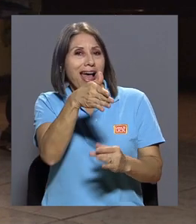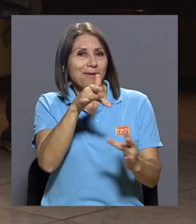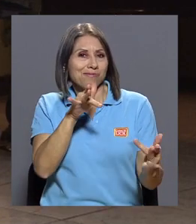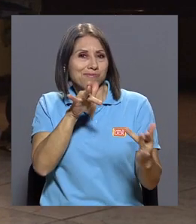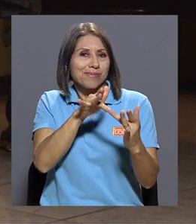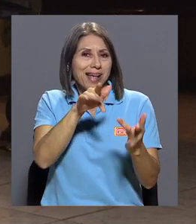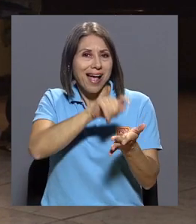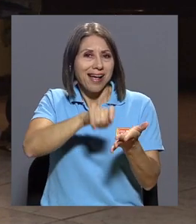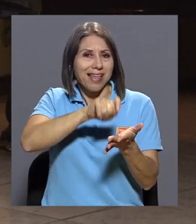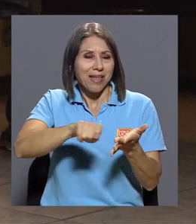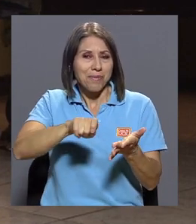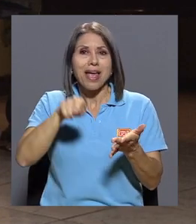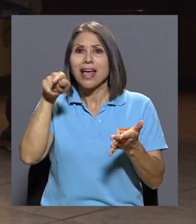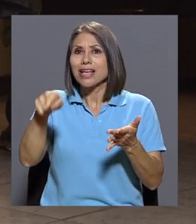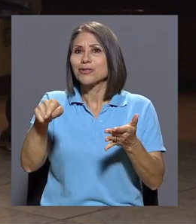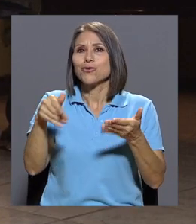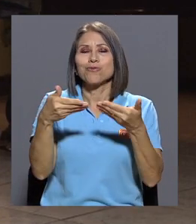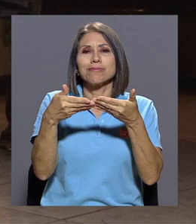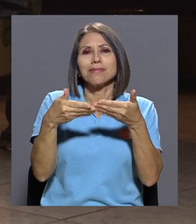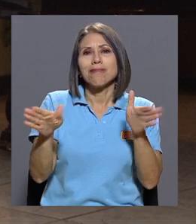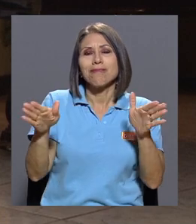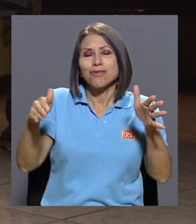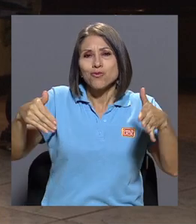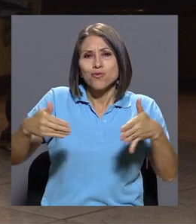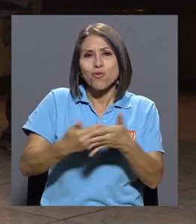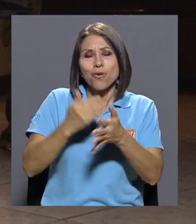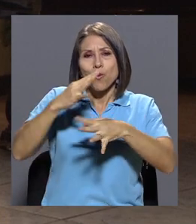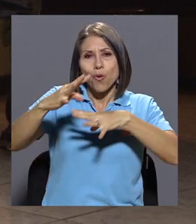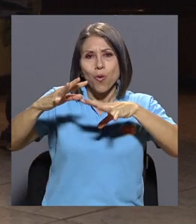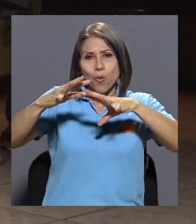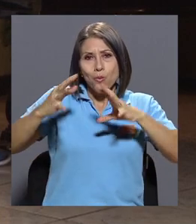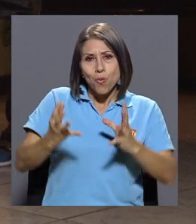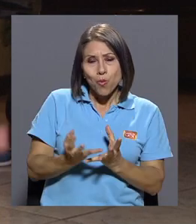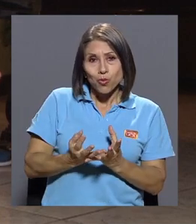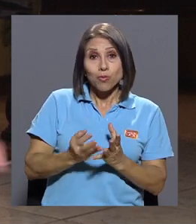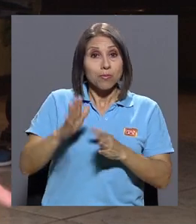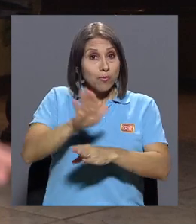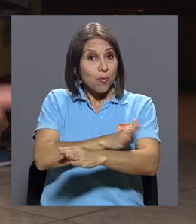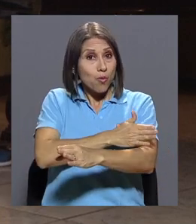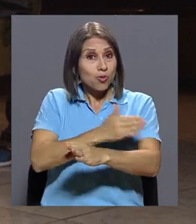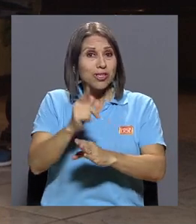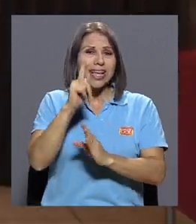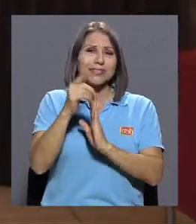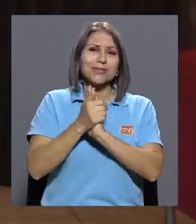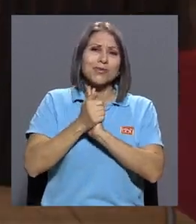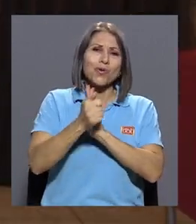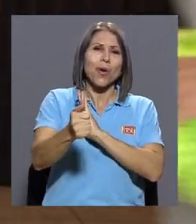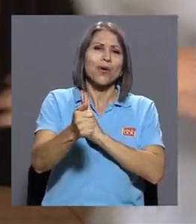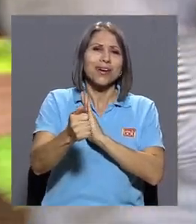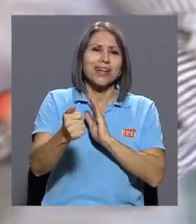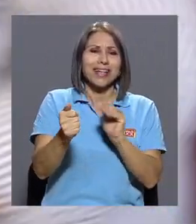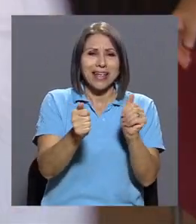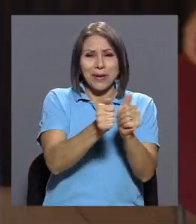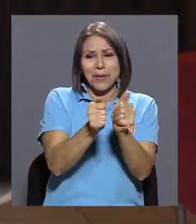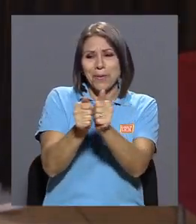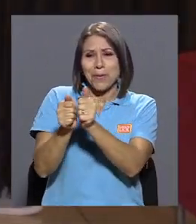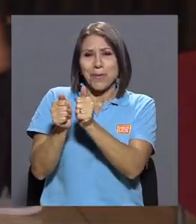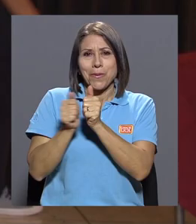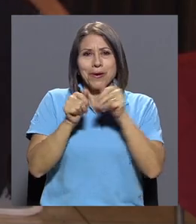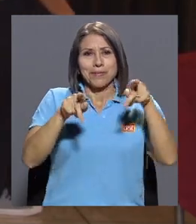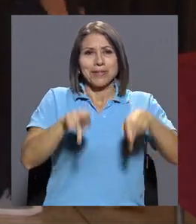esto le abrió un nuevo mundo, ¿verdad? La música es un don que une a las